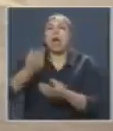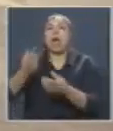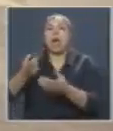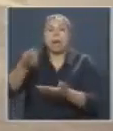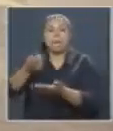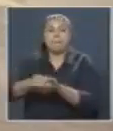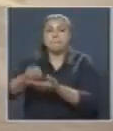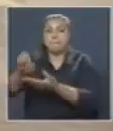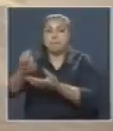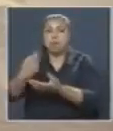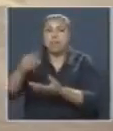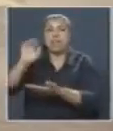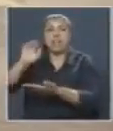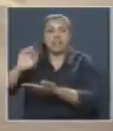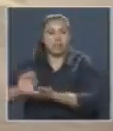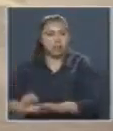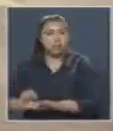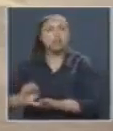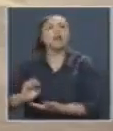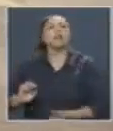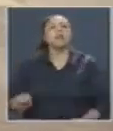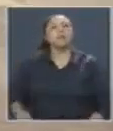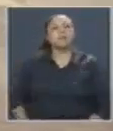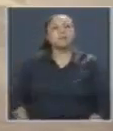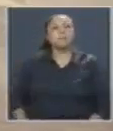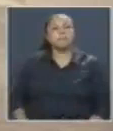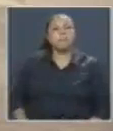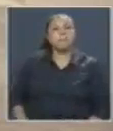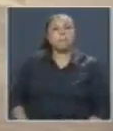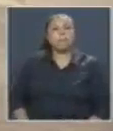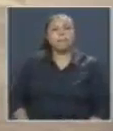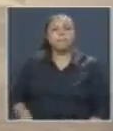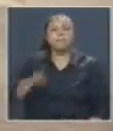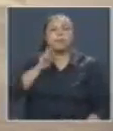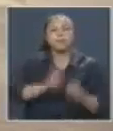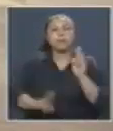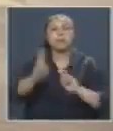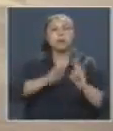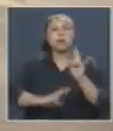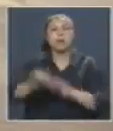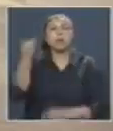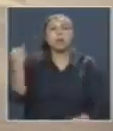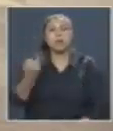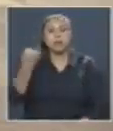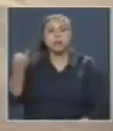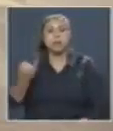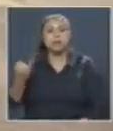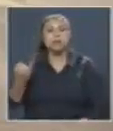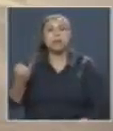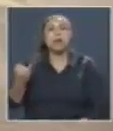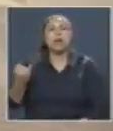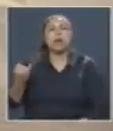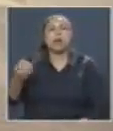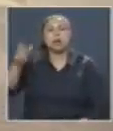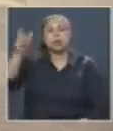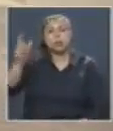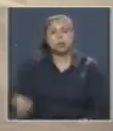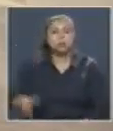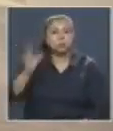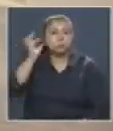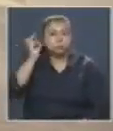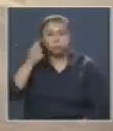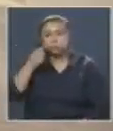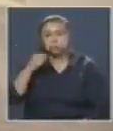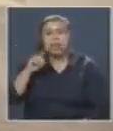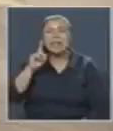trabajadores honorarios del estado tienes tener un vínculo de dependencia con su empleador trabajadoras y trabajadores que no